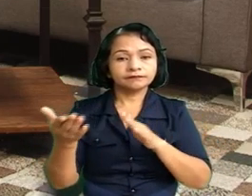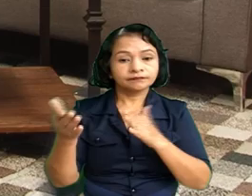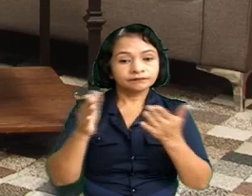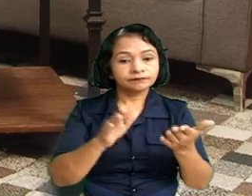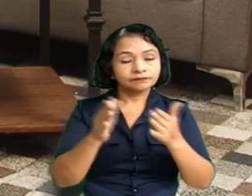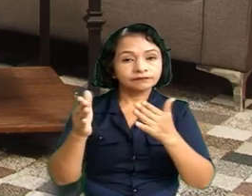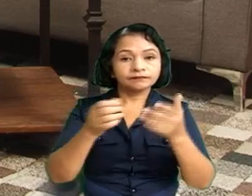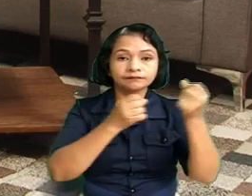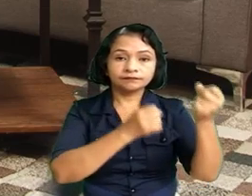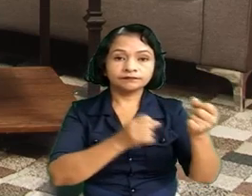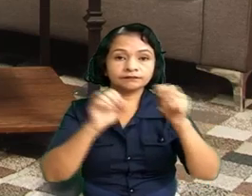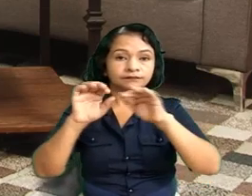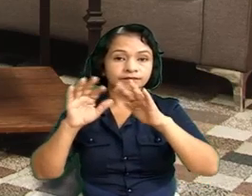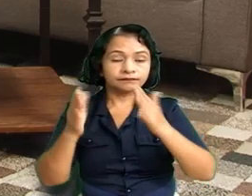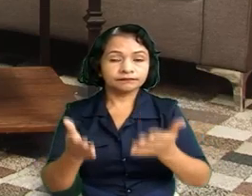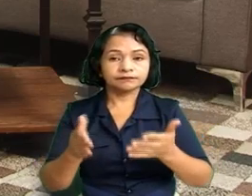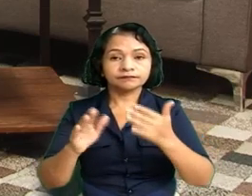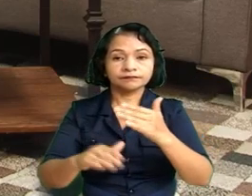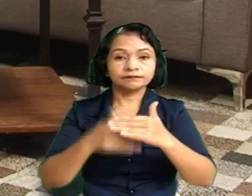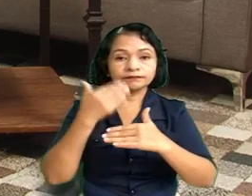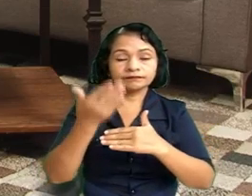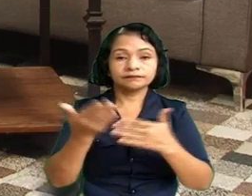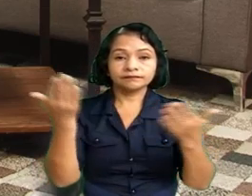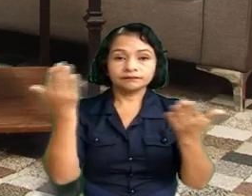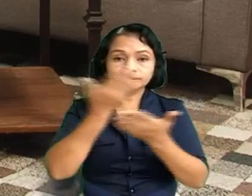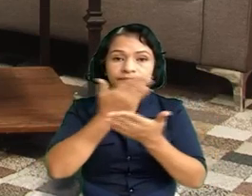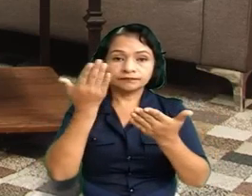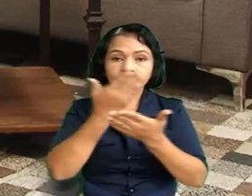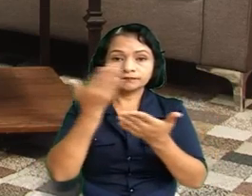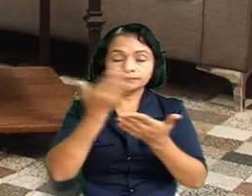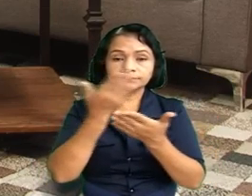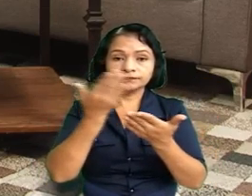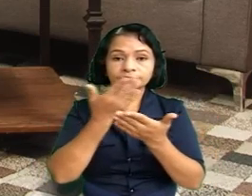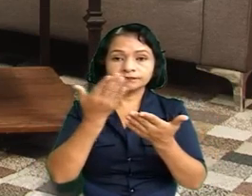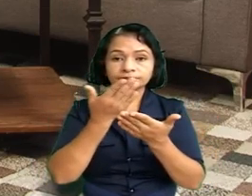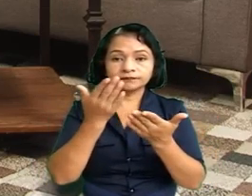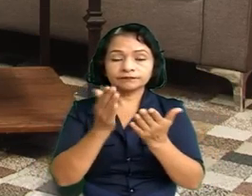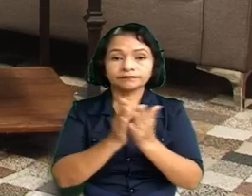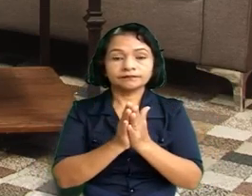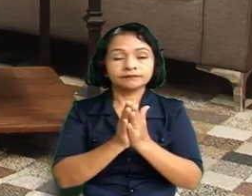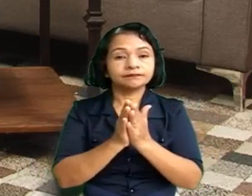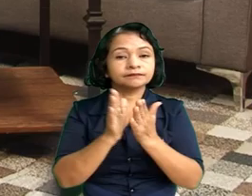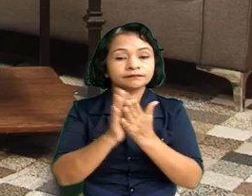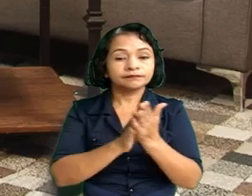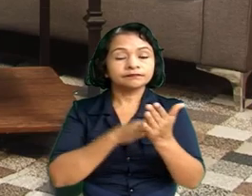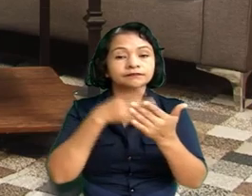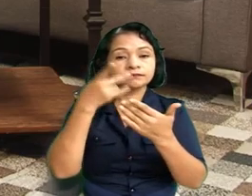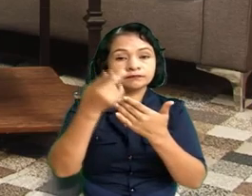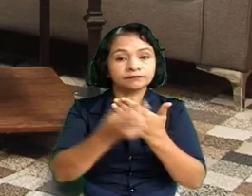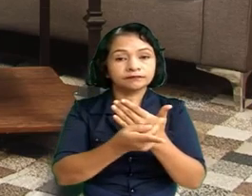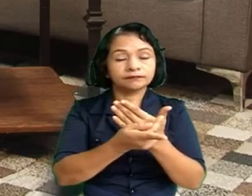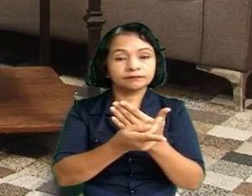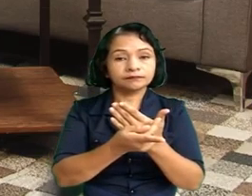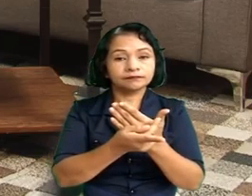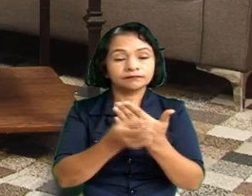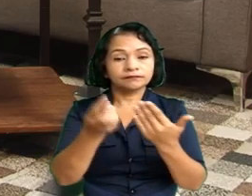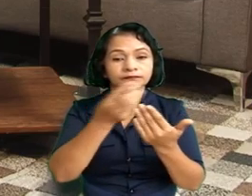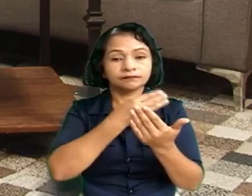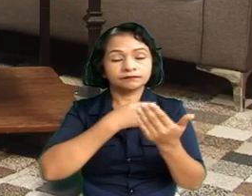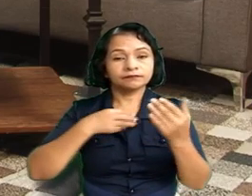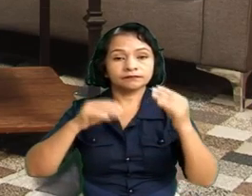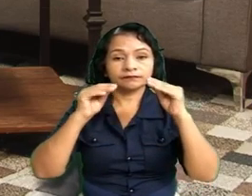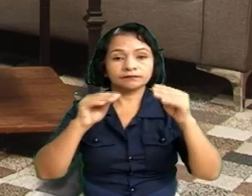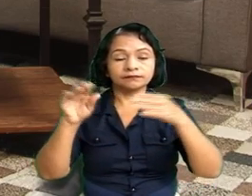nuestra heroína. Luego está el estudio mismo en la currícula. O sea, está en la currícula,